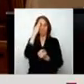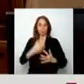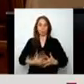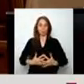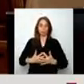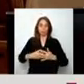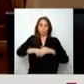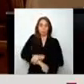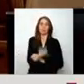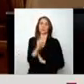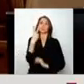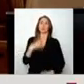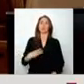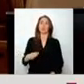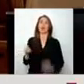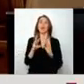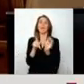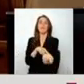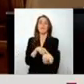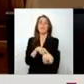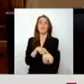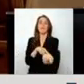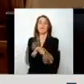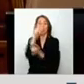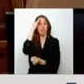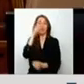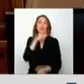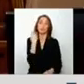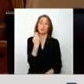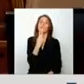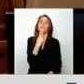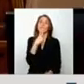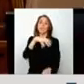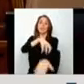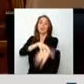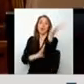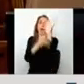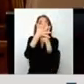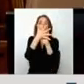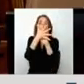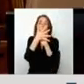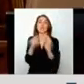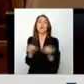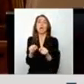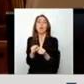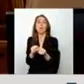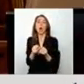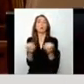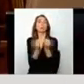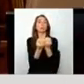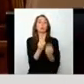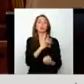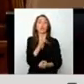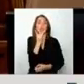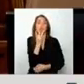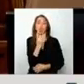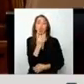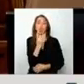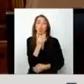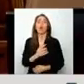que vive en la Araucanía, que vive el dolor, que viven muchos chilenos, y que hoy día esta familia, cuando celebre la